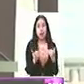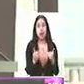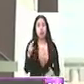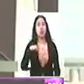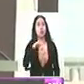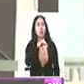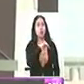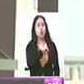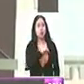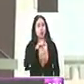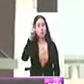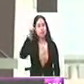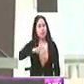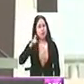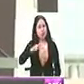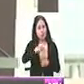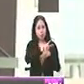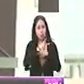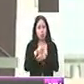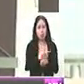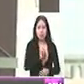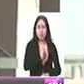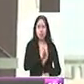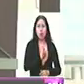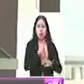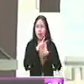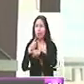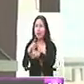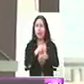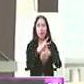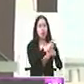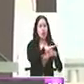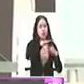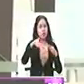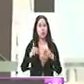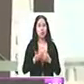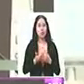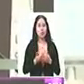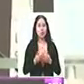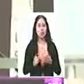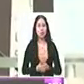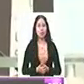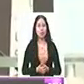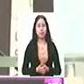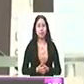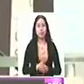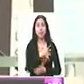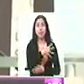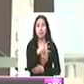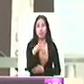nosotros debemos cuidar a los otros y cuidarnos nosotros mismos.